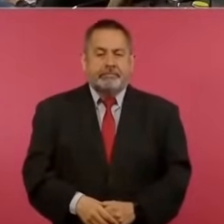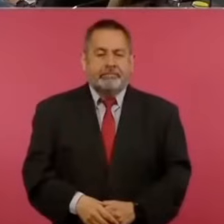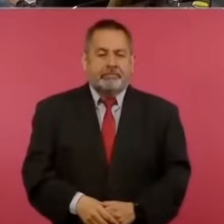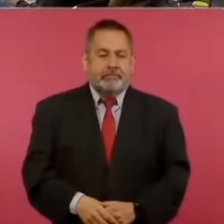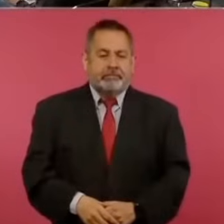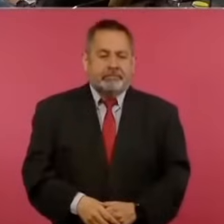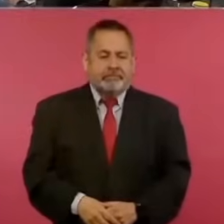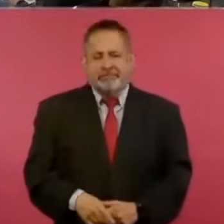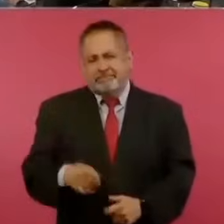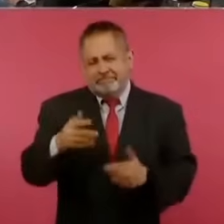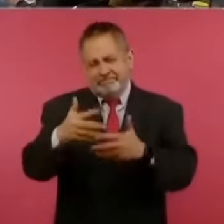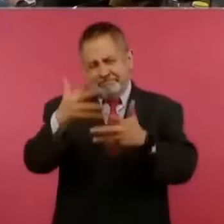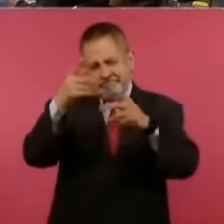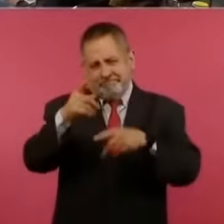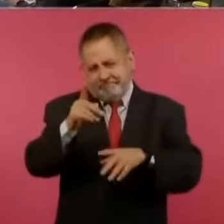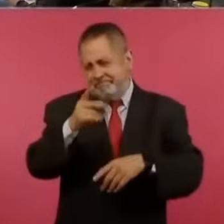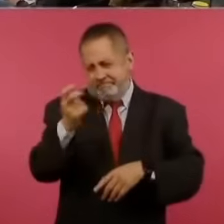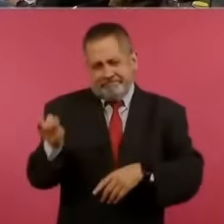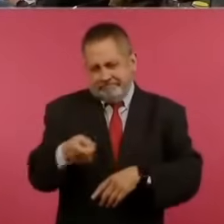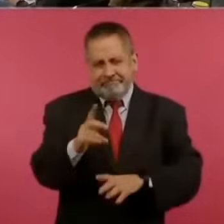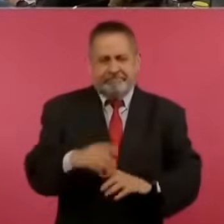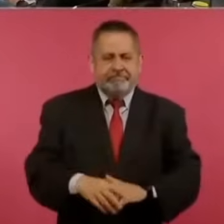Bueno, pero sí.